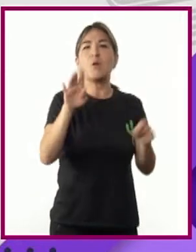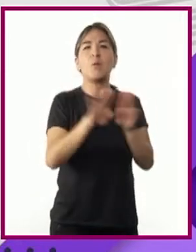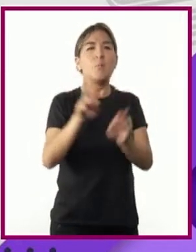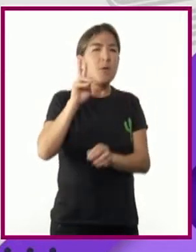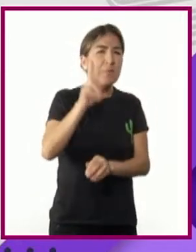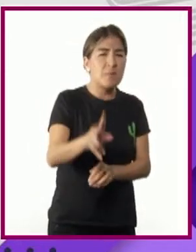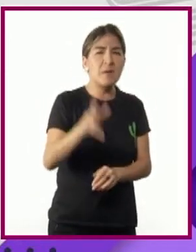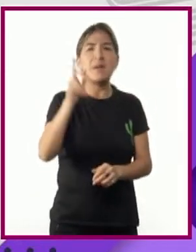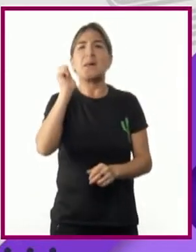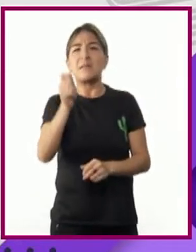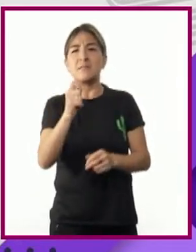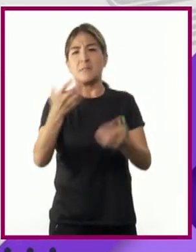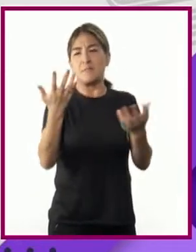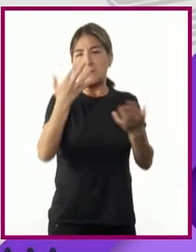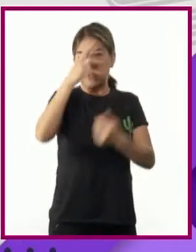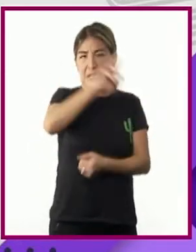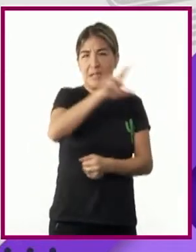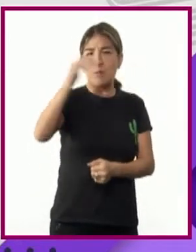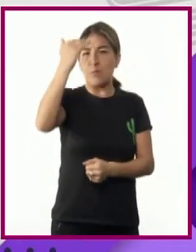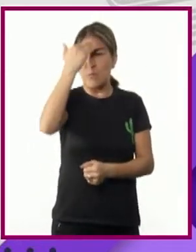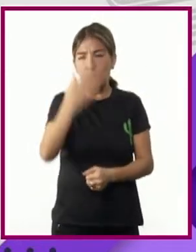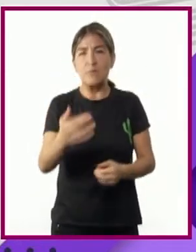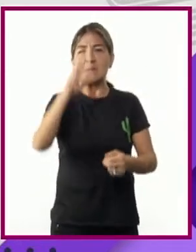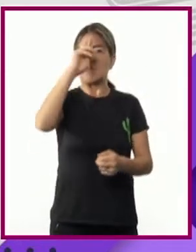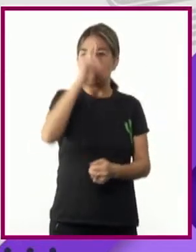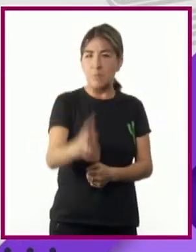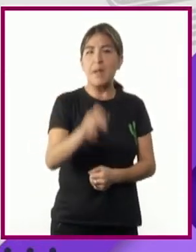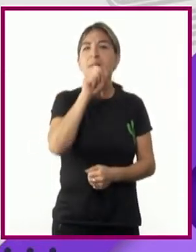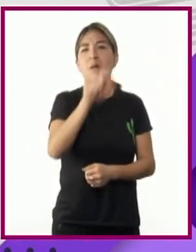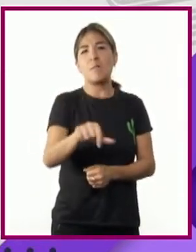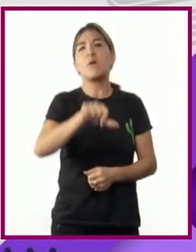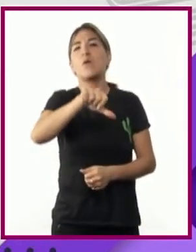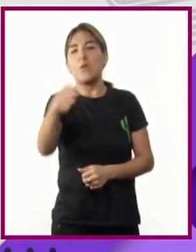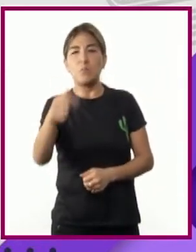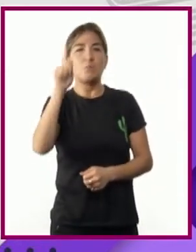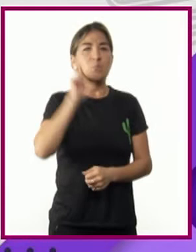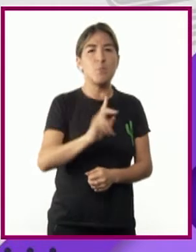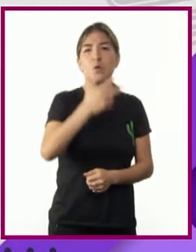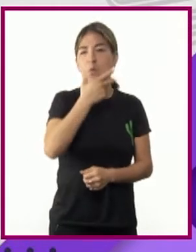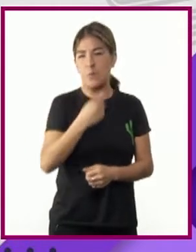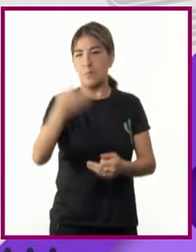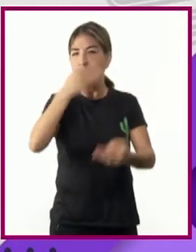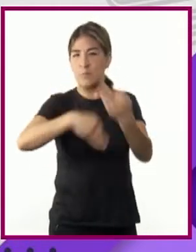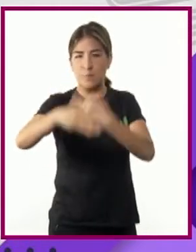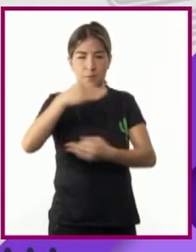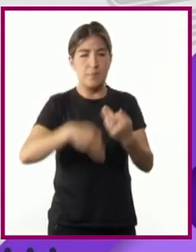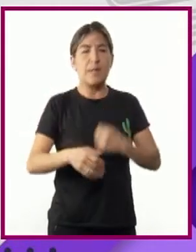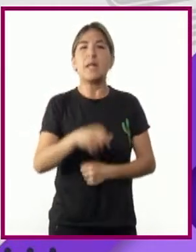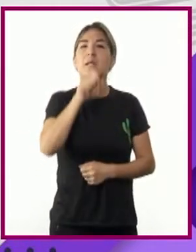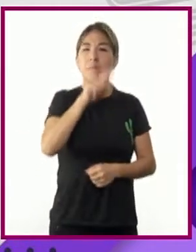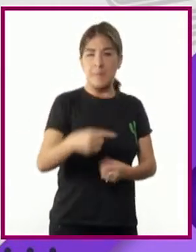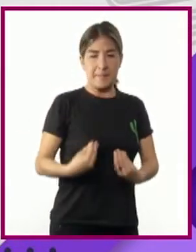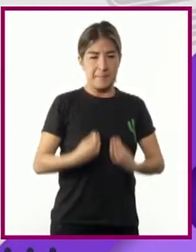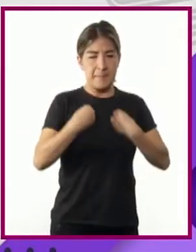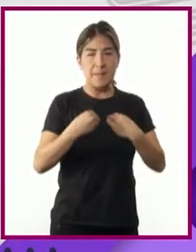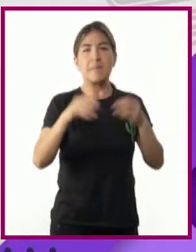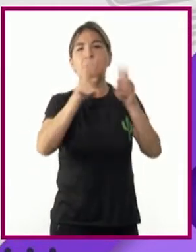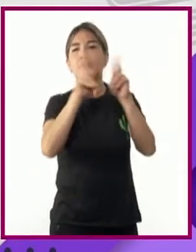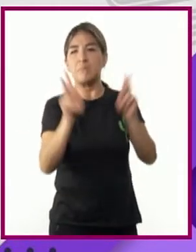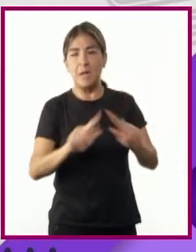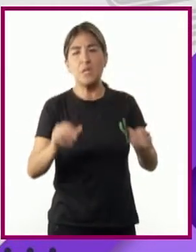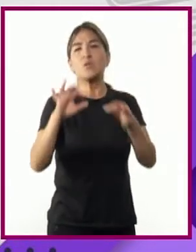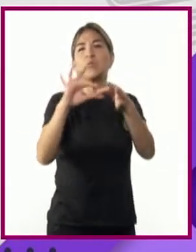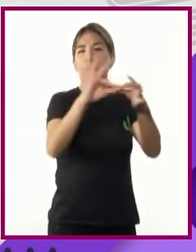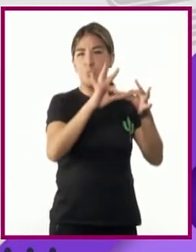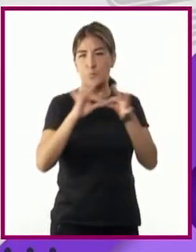escuchar, reconocer, respetar y apreciar a las y los demás, así como vivir de forma pacífica y